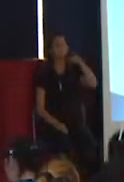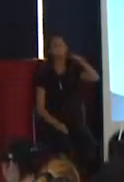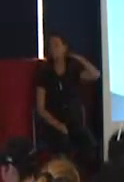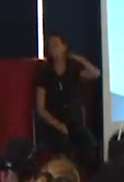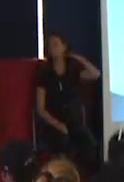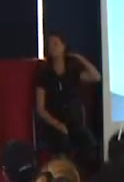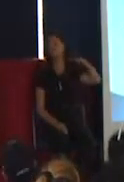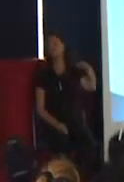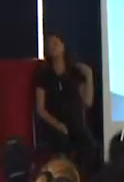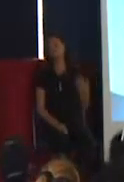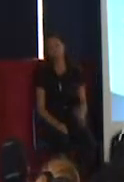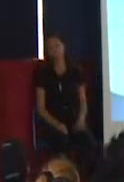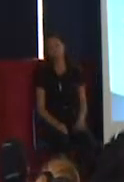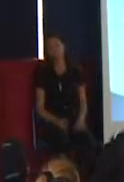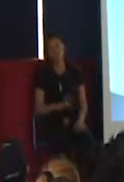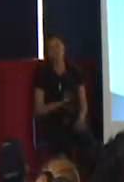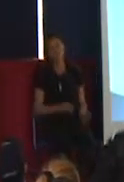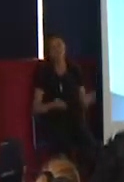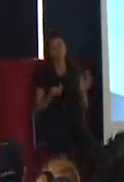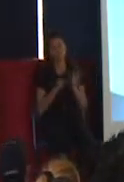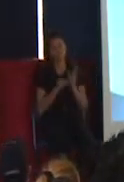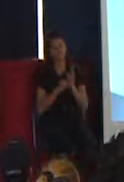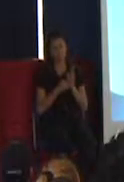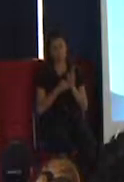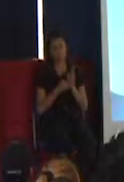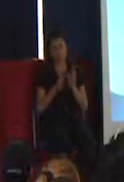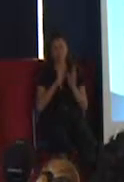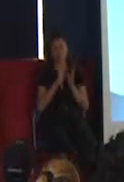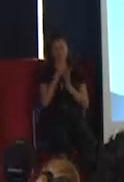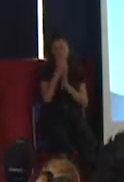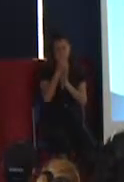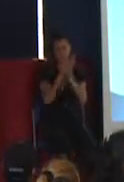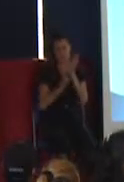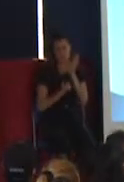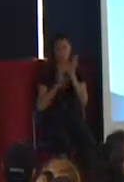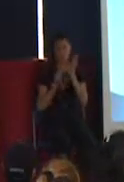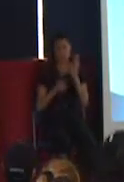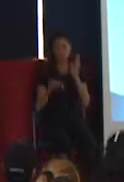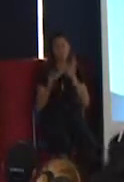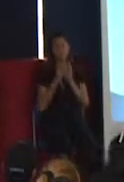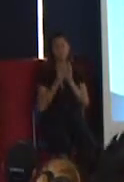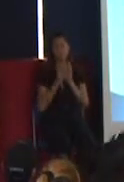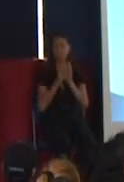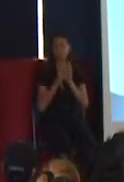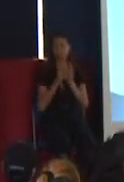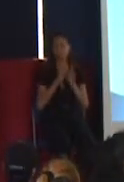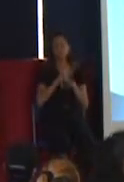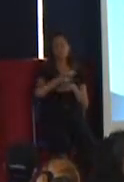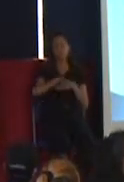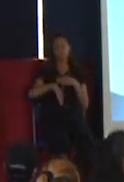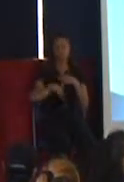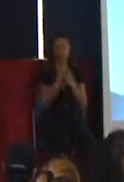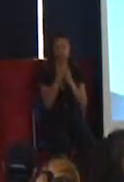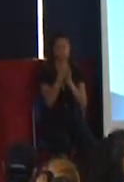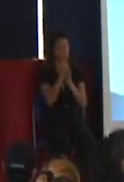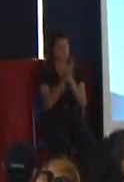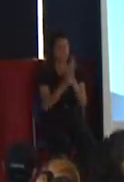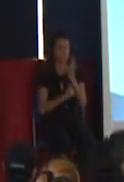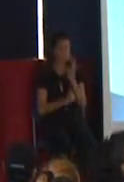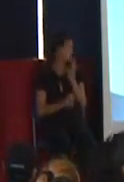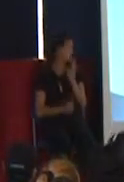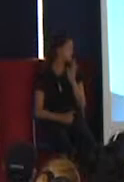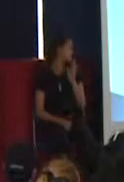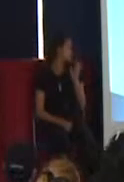tiene que tener establecido dentro de sus programas, ¿sí? Todos los programas tienen que ir